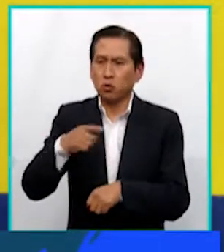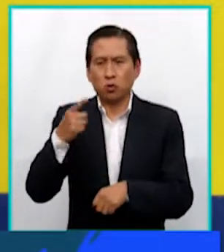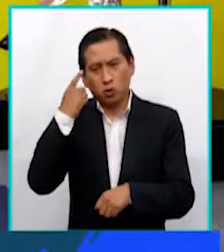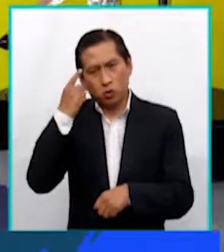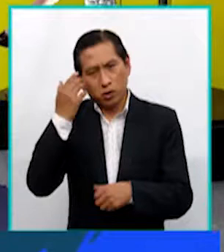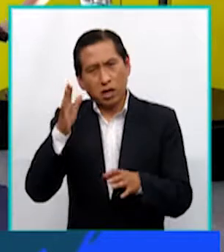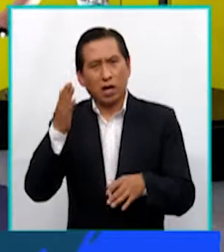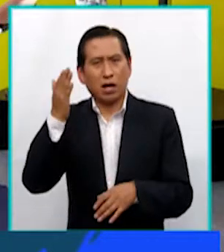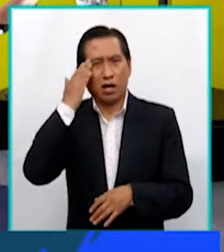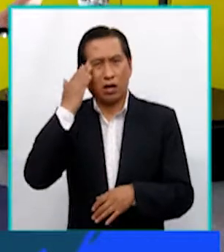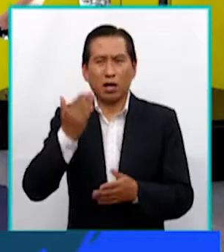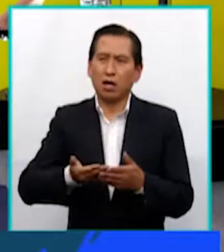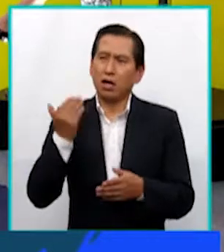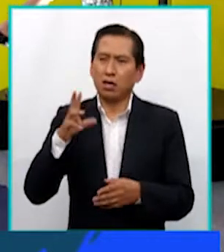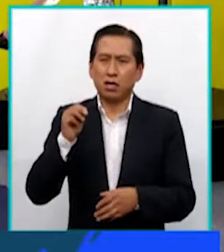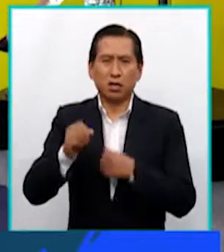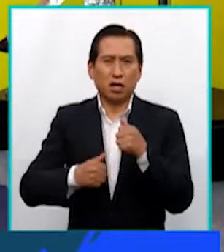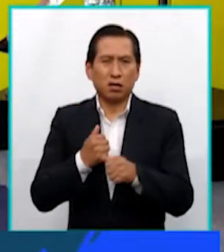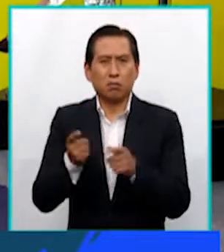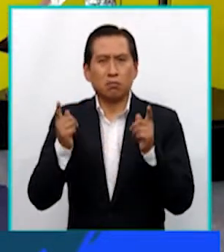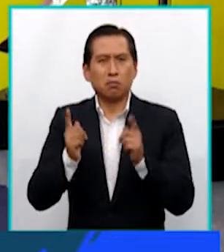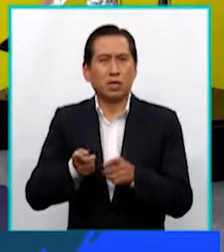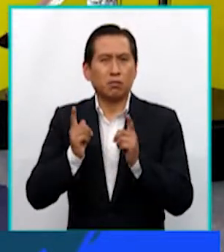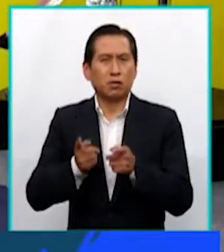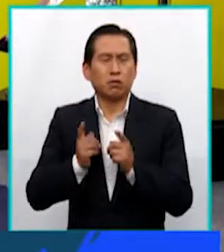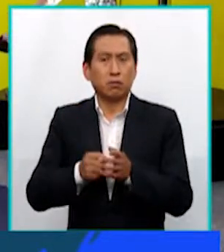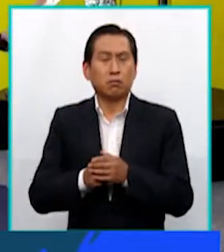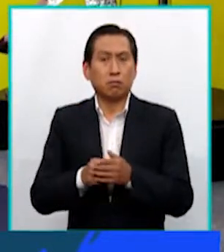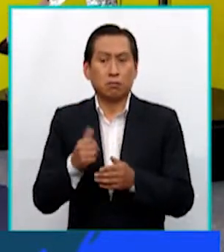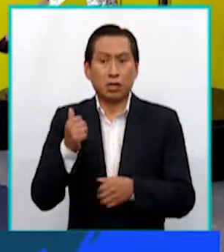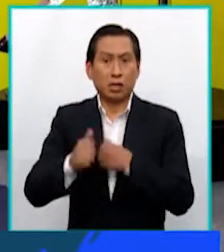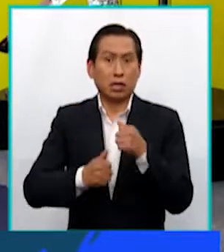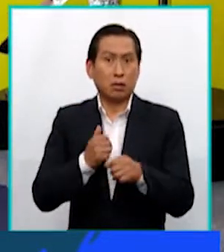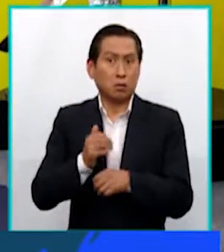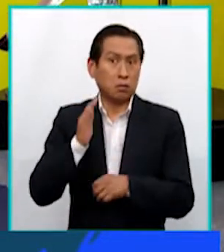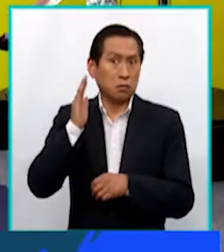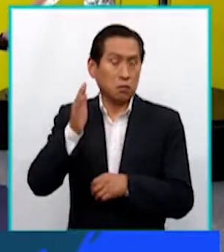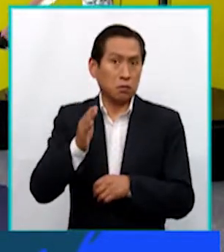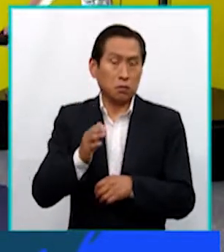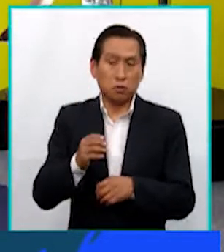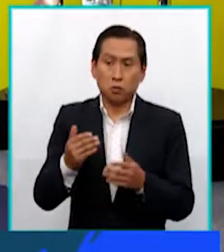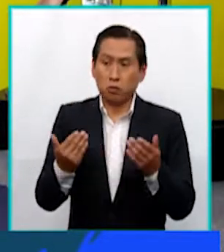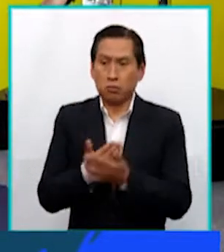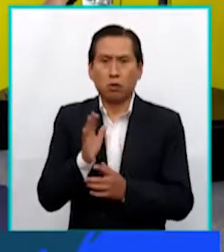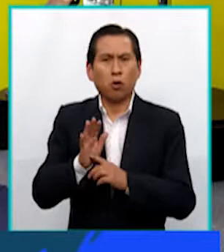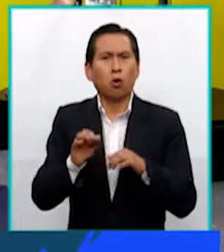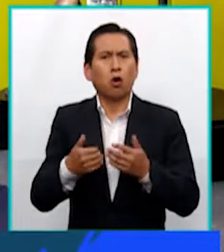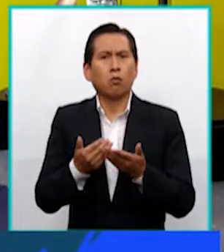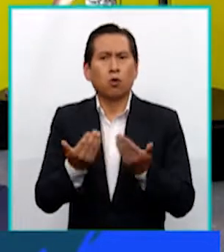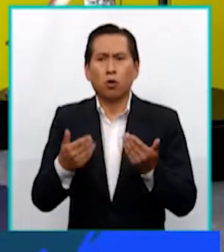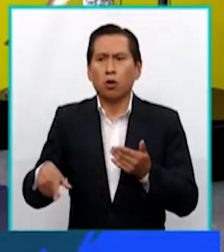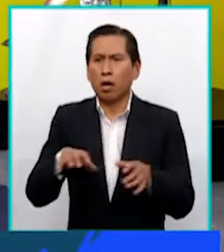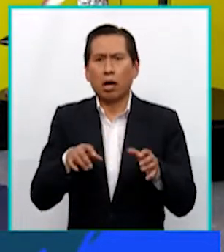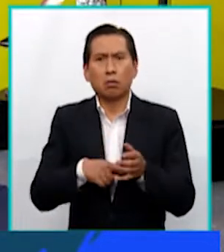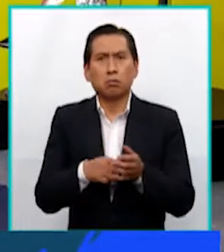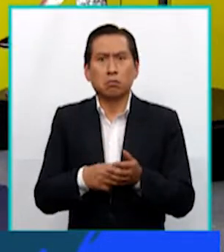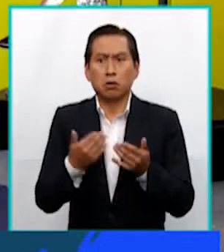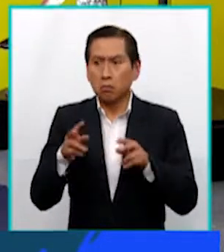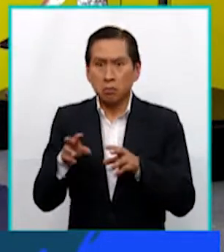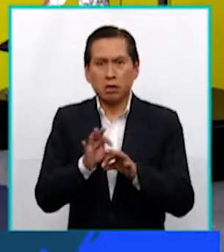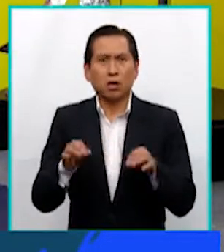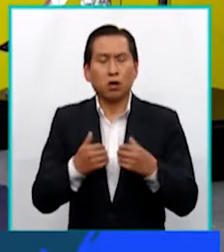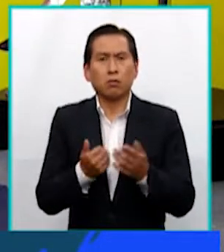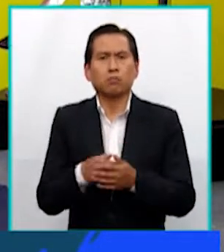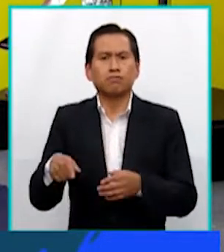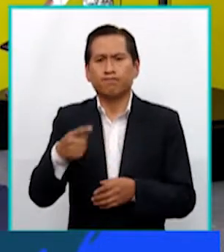conocido, de los de hace 30 años. Y dentro de unos 10 años, ¿cómo vamos a contabilizar la historia de lo que hacen hoy si no los estamos viendo?